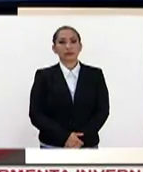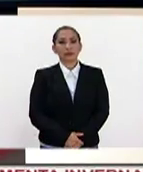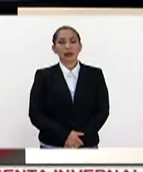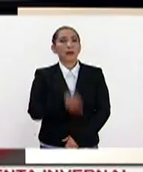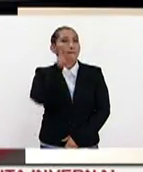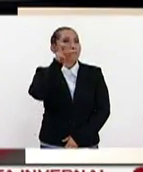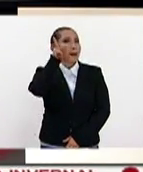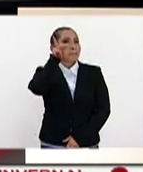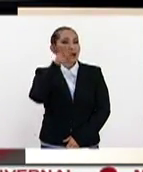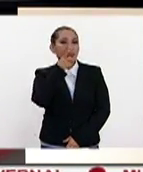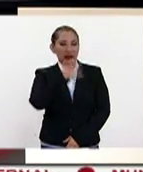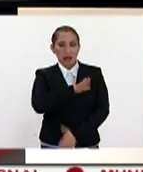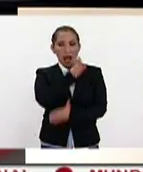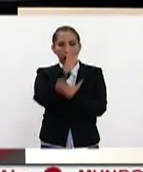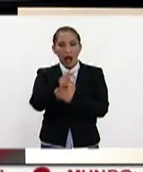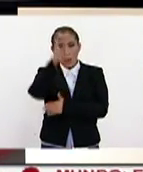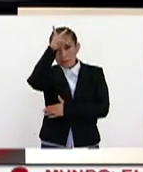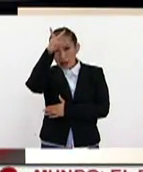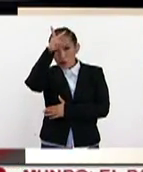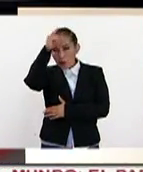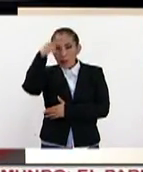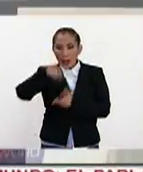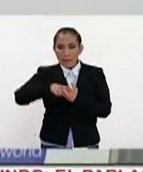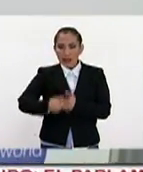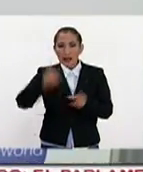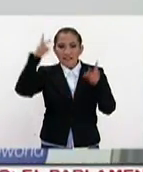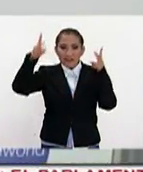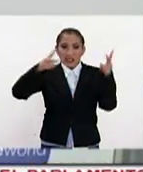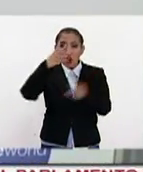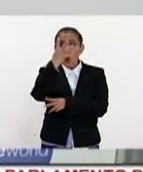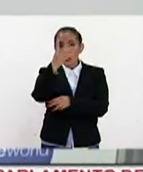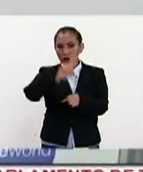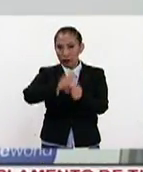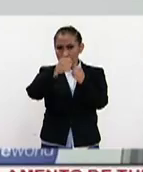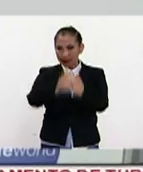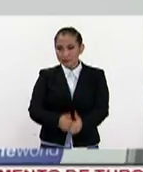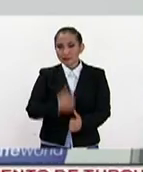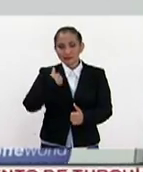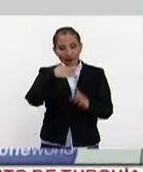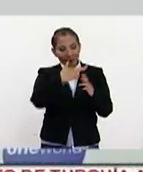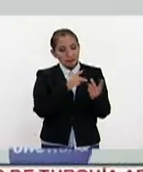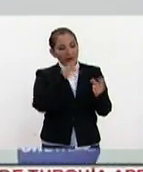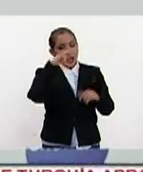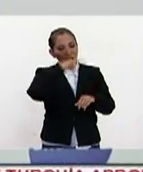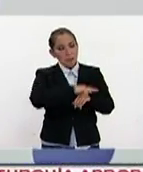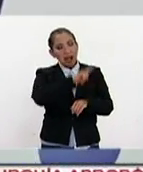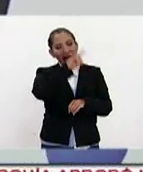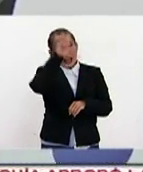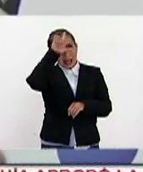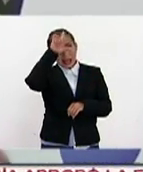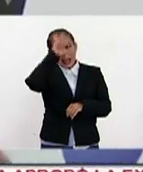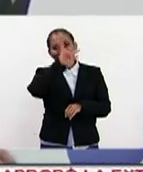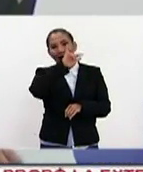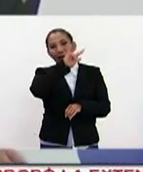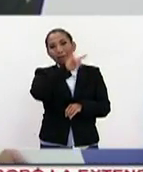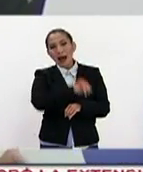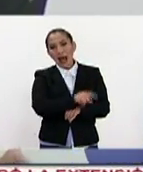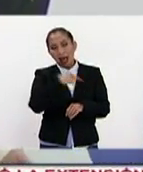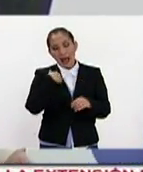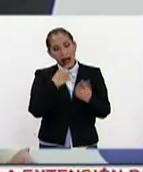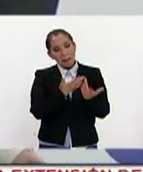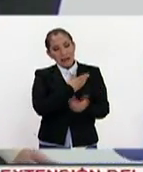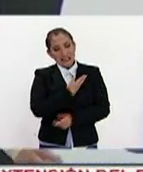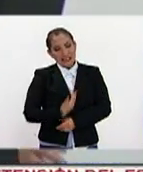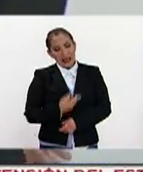El Papa Francisco ya se encuentra en Perú para iniciar una visita de 4 días. Fue recibido en el aeropuerto de Lima por el presidente Pedro Pablo